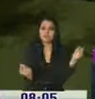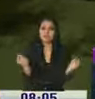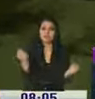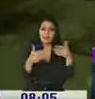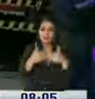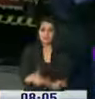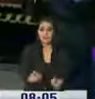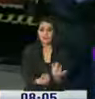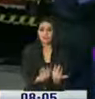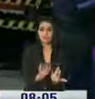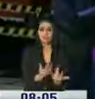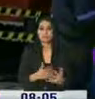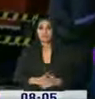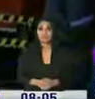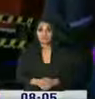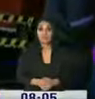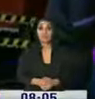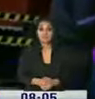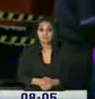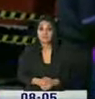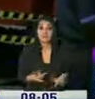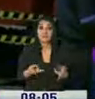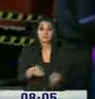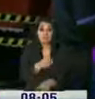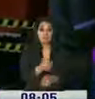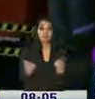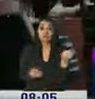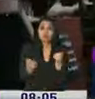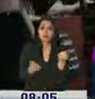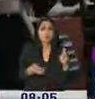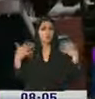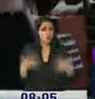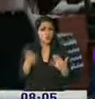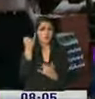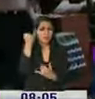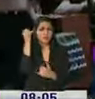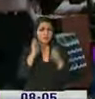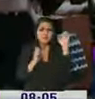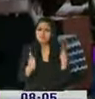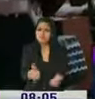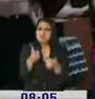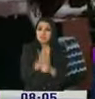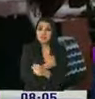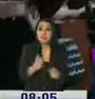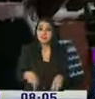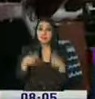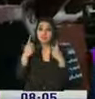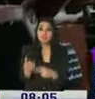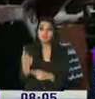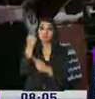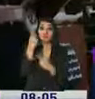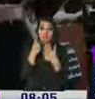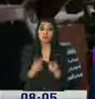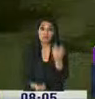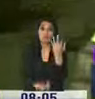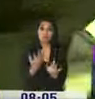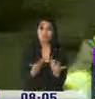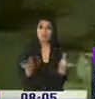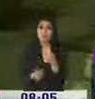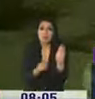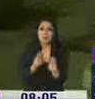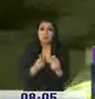de la cabina. También el rápido accionar de uno de los conductores salvó la vida del otro al ver que la cabina de este se quemaba. Que